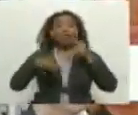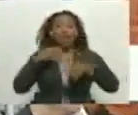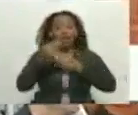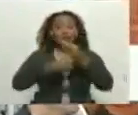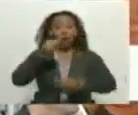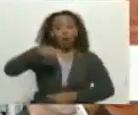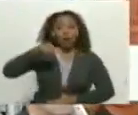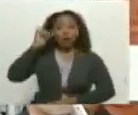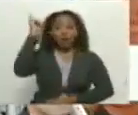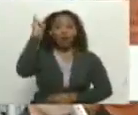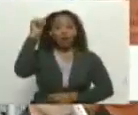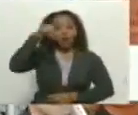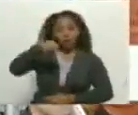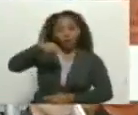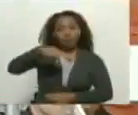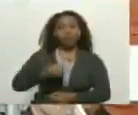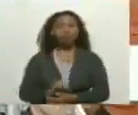aquí en Yaracuy.